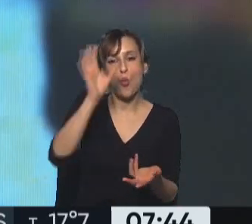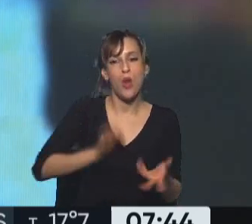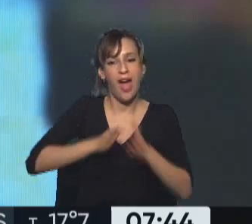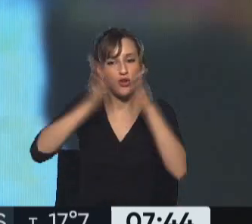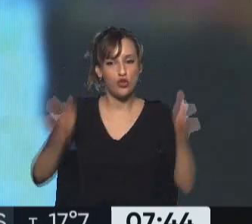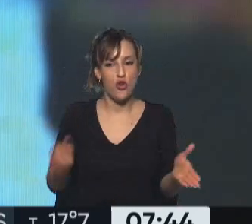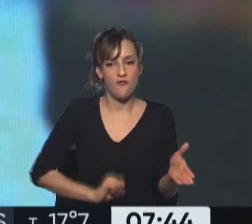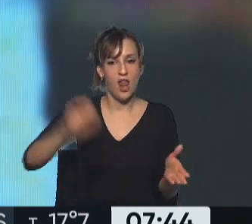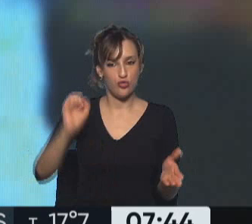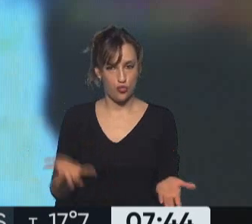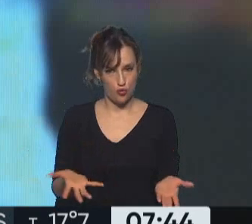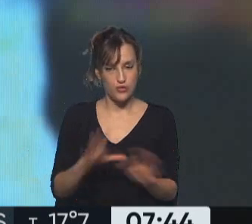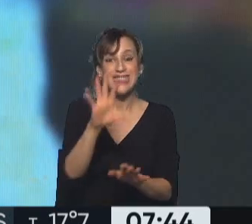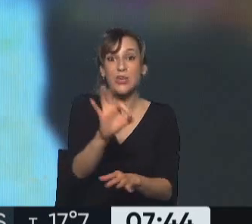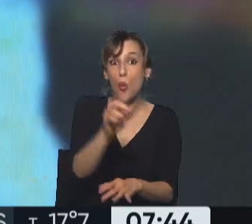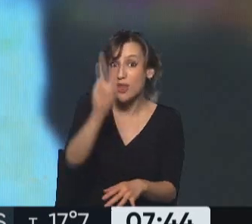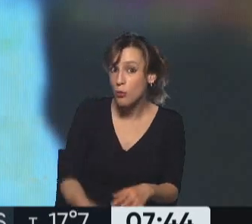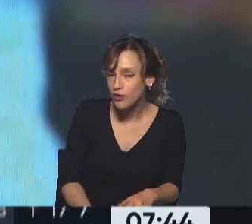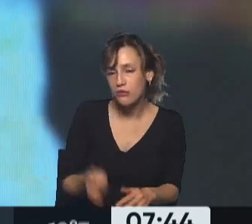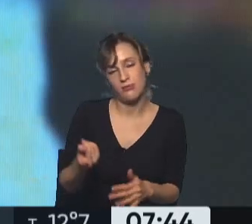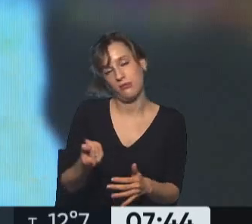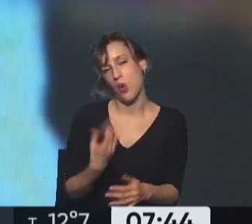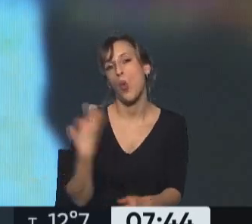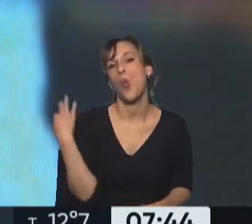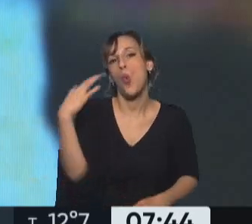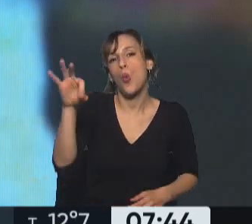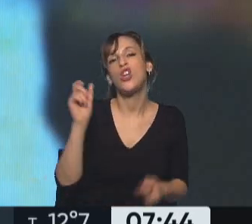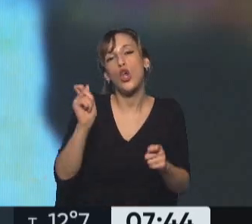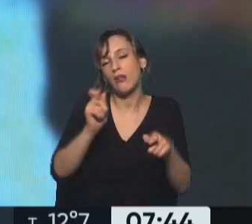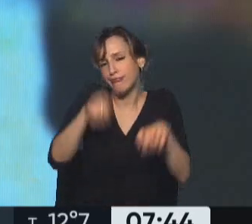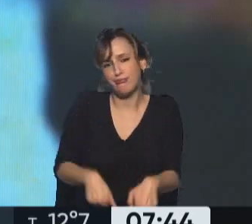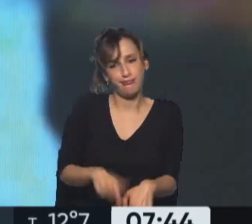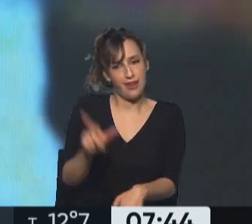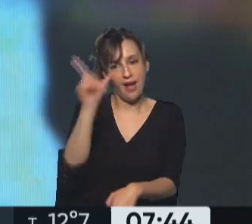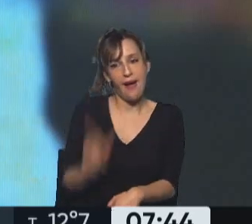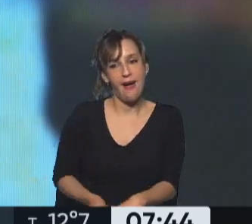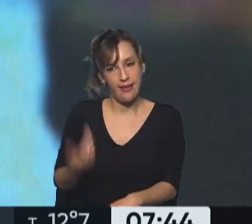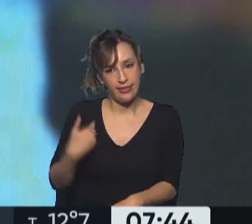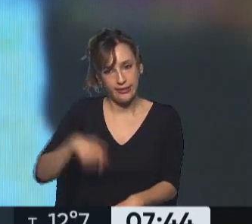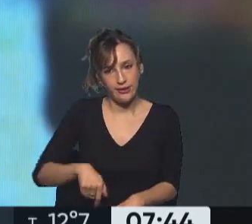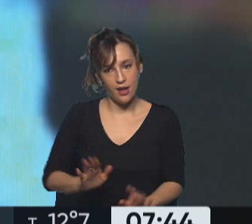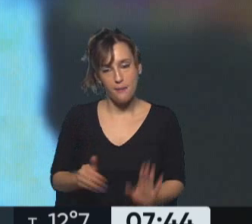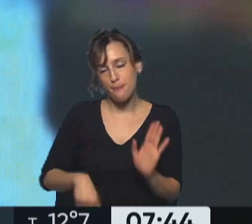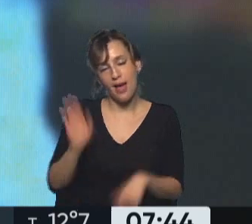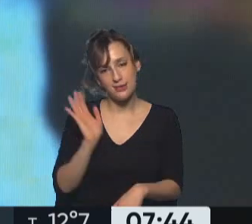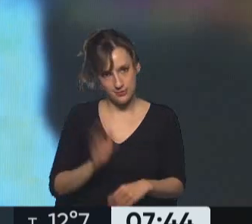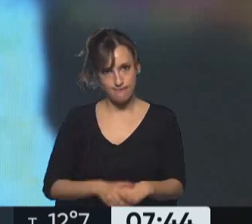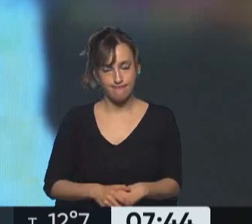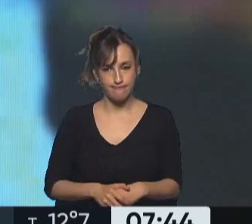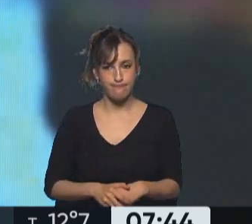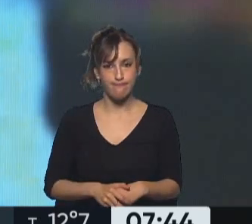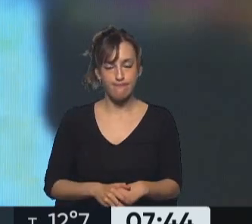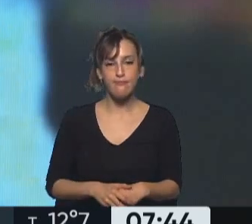11%, nadie está en 50, digo, lo de Argentina es propio, todos esos puntos son propios de Argentina y no se